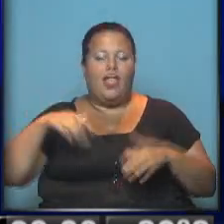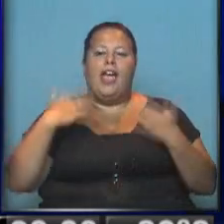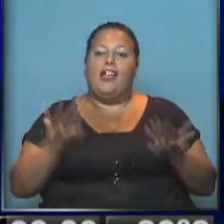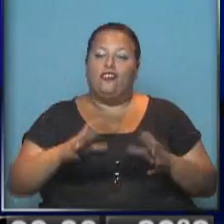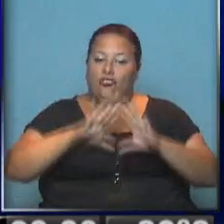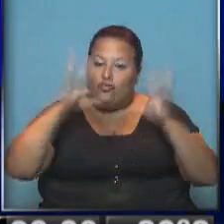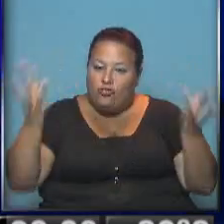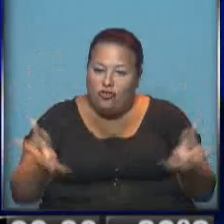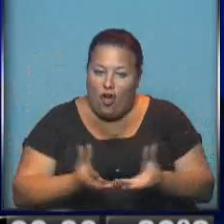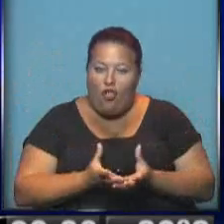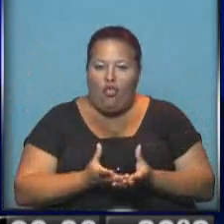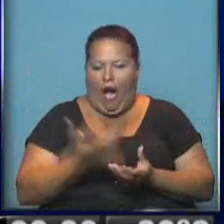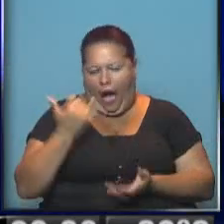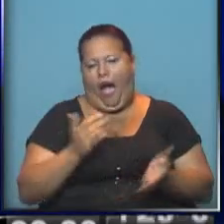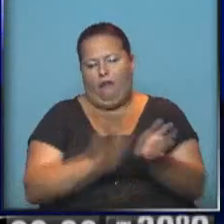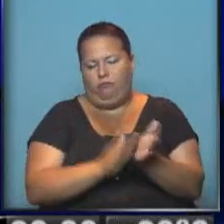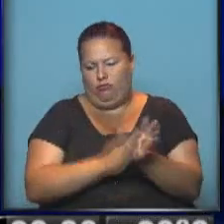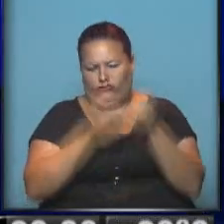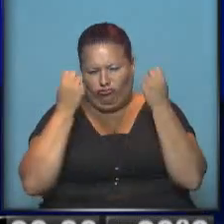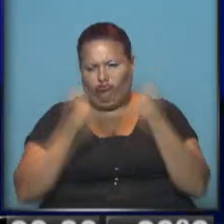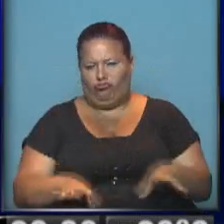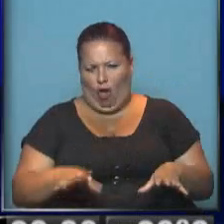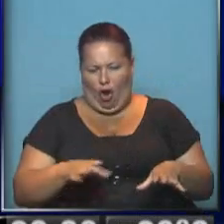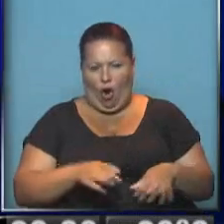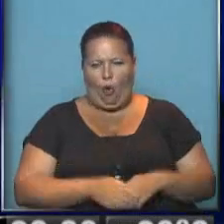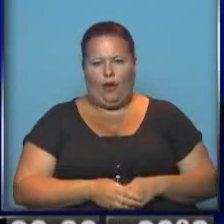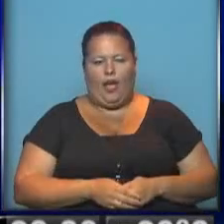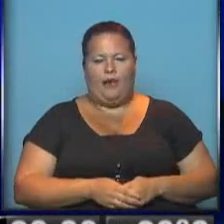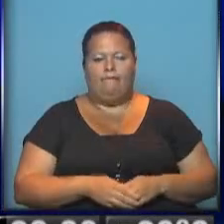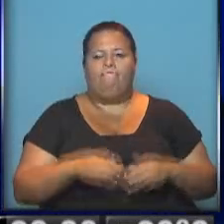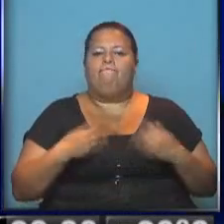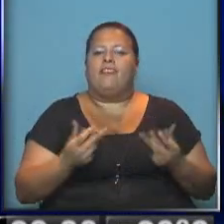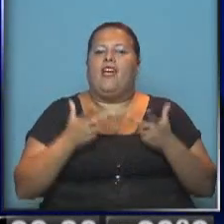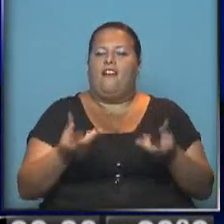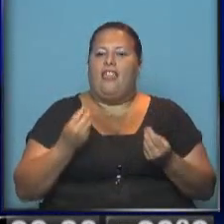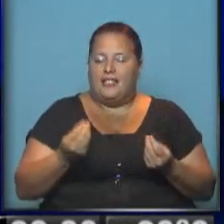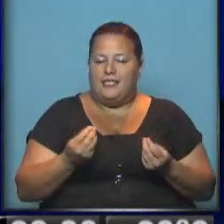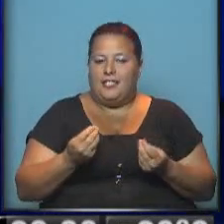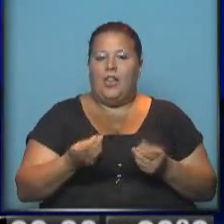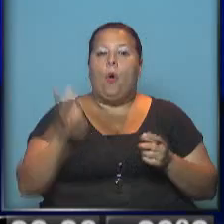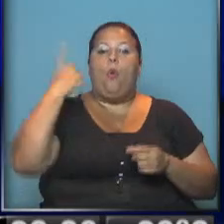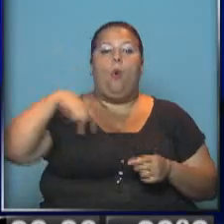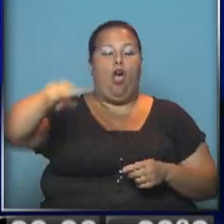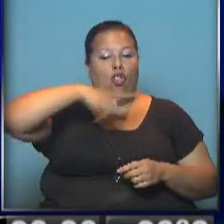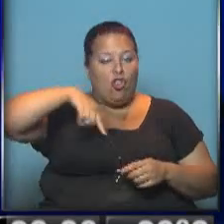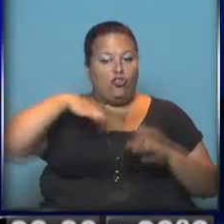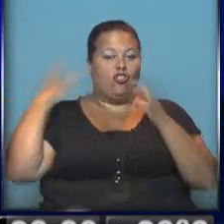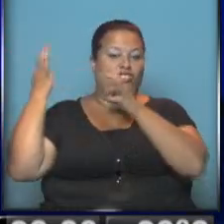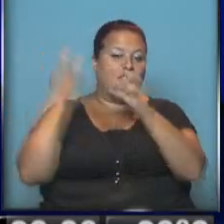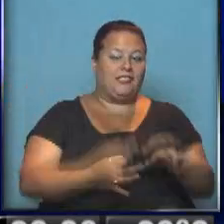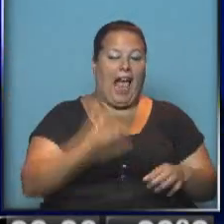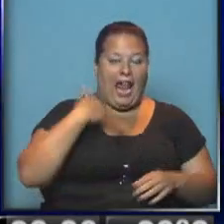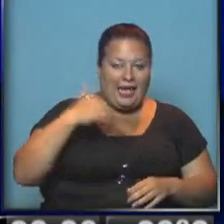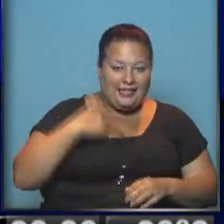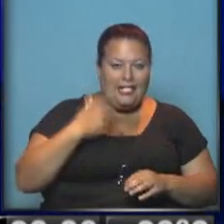todo esto, sobran pruebas. ¿Qué podemos decir desde el momento que nosotros llegamos a la Argentina